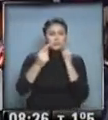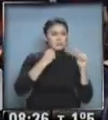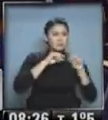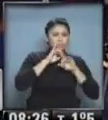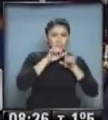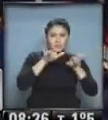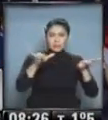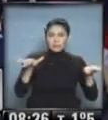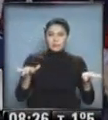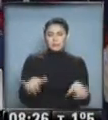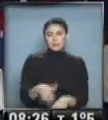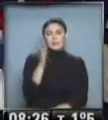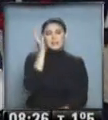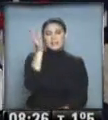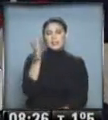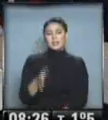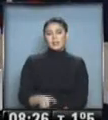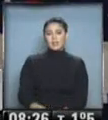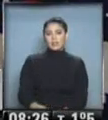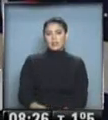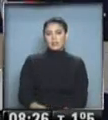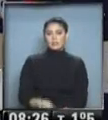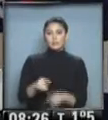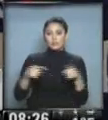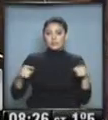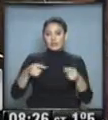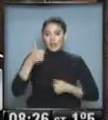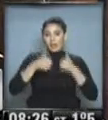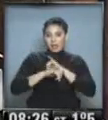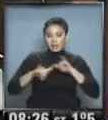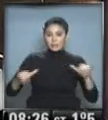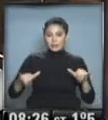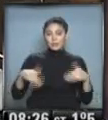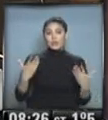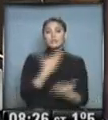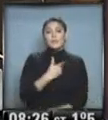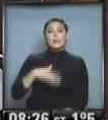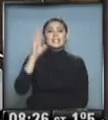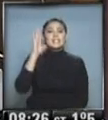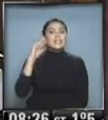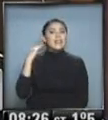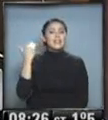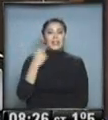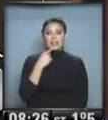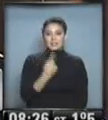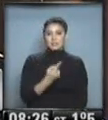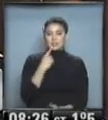politización enorme, digamos, en el marco de esta campaña electoral, la presidenta decidió que